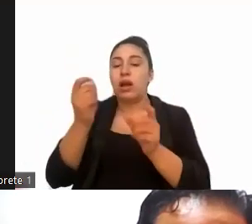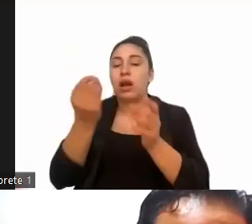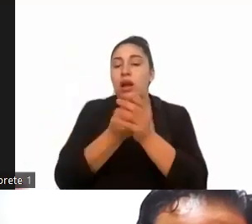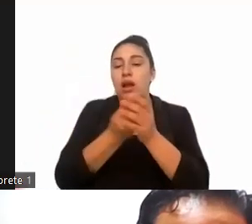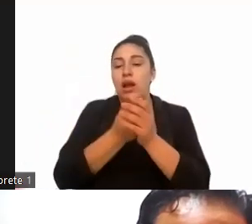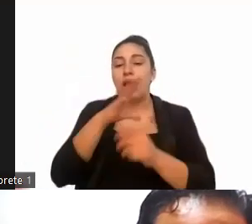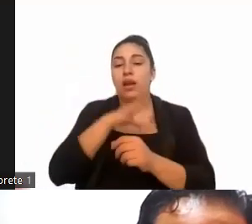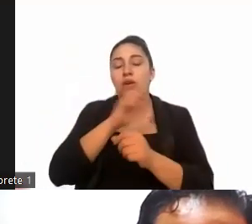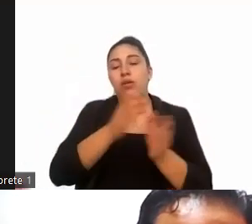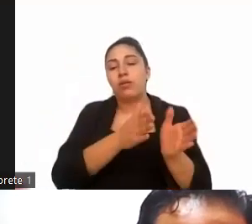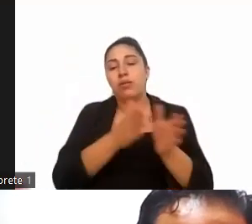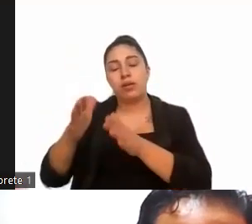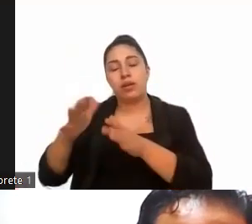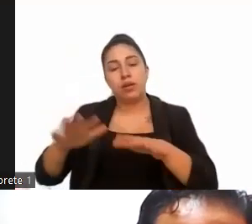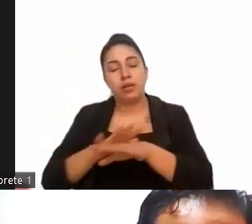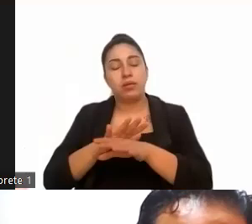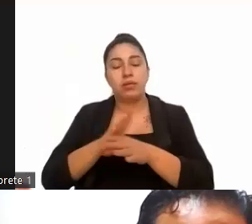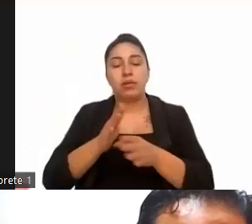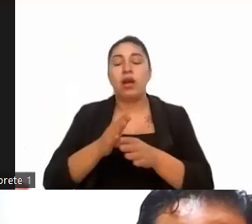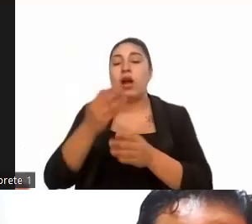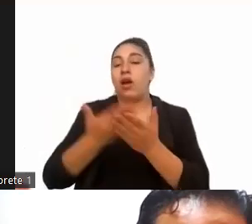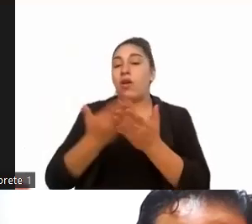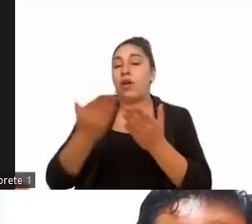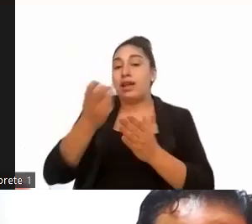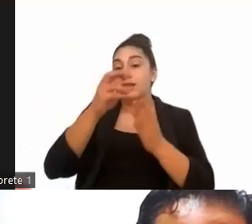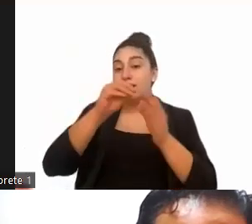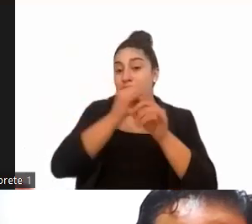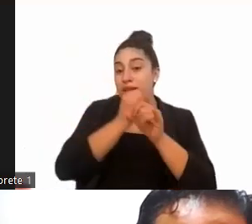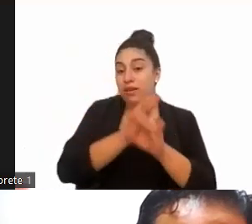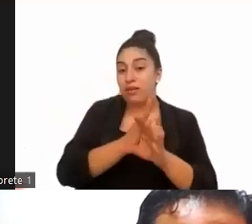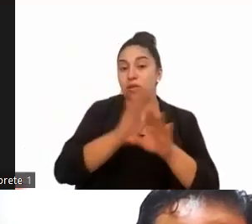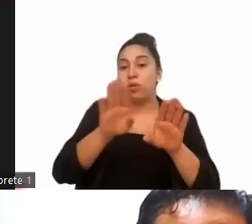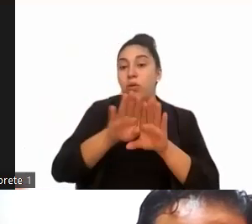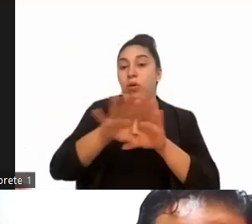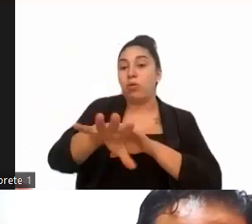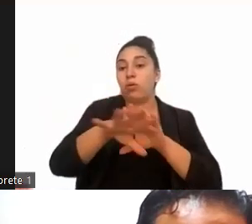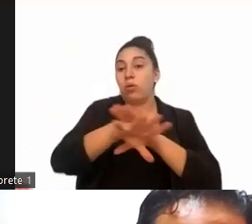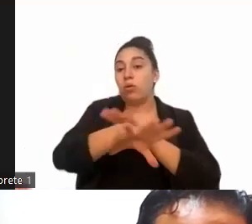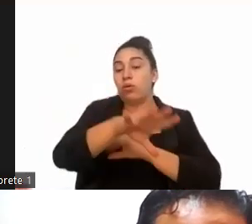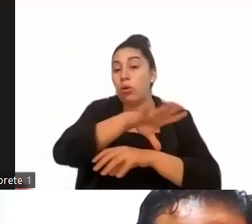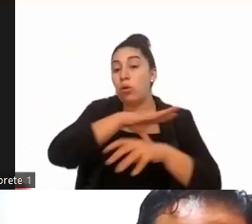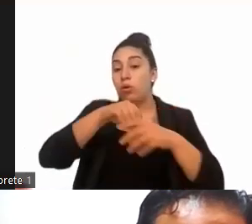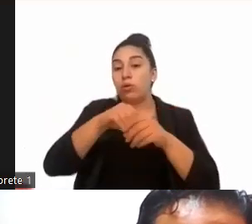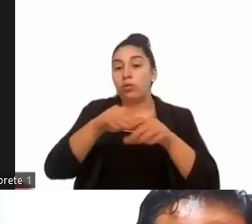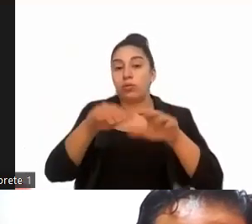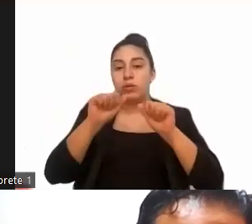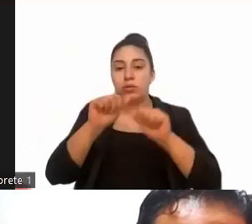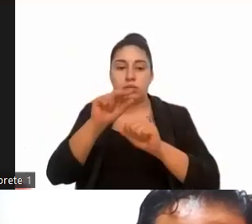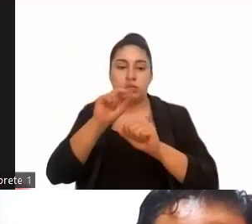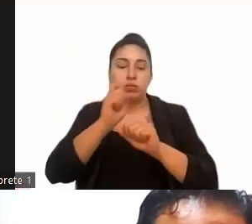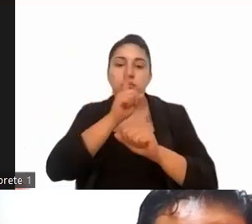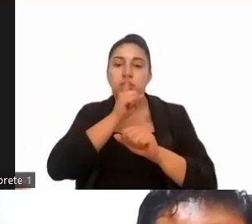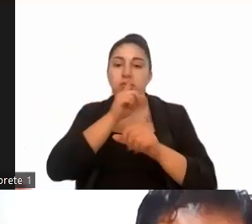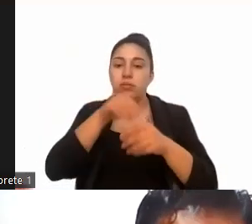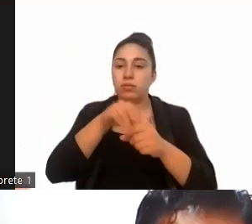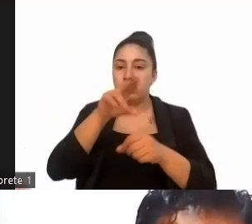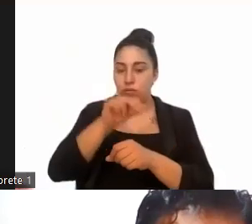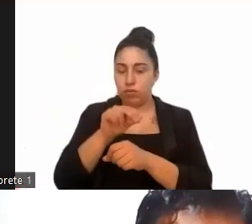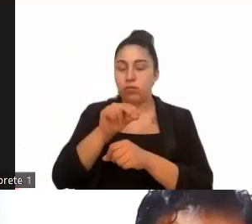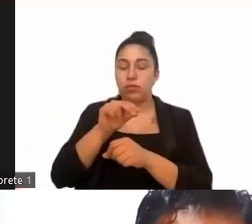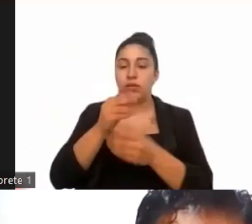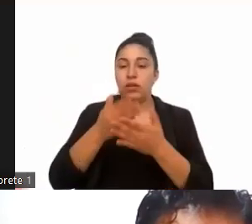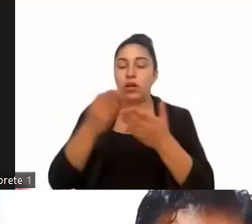prórroga. En ningún caso el índice será considerado como información reservada. Por lo anterior, se hace el conocimiento de ese órgano colegiado